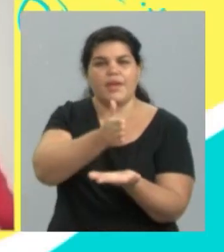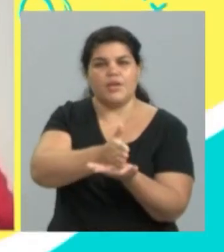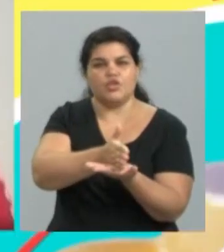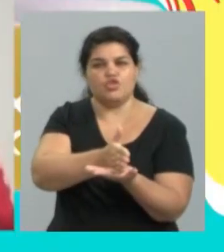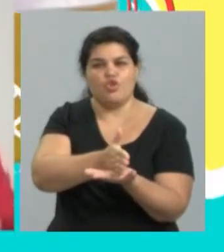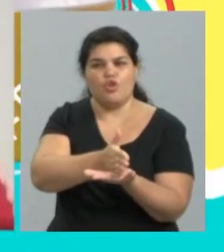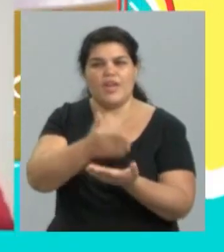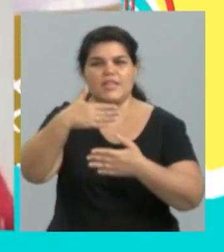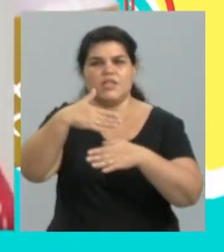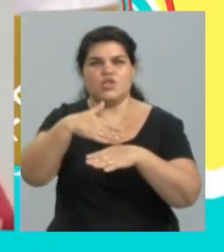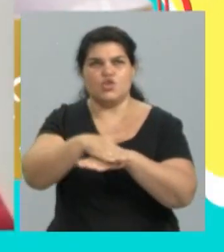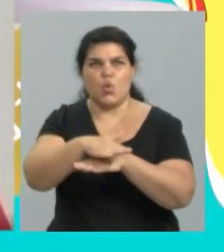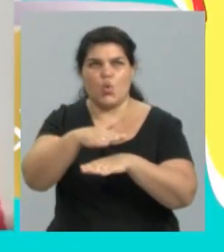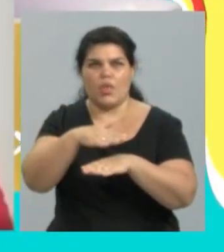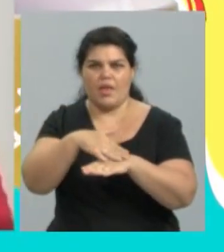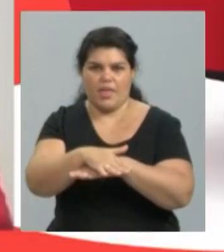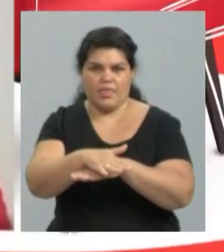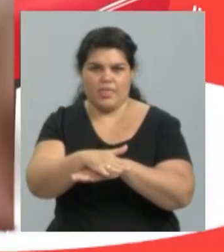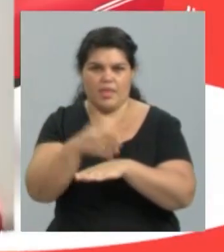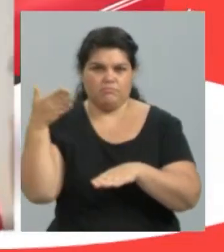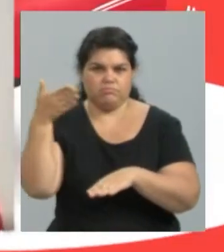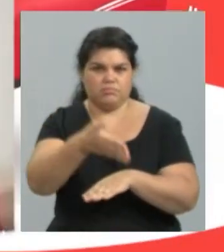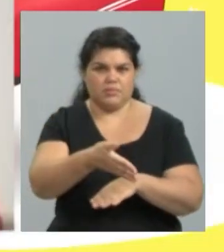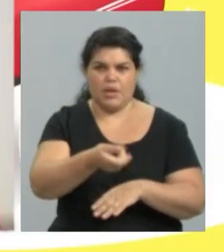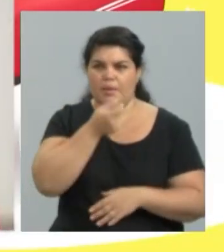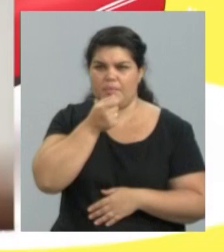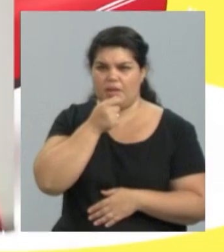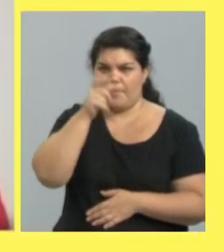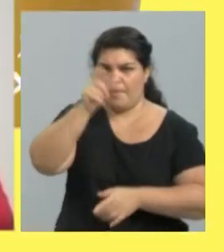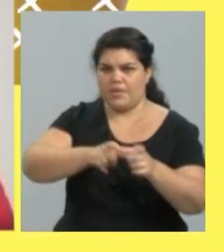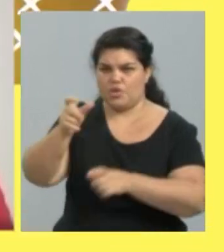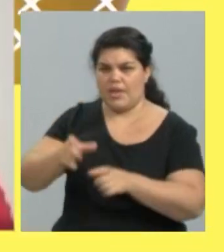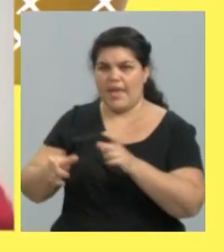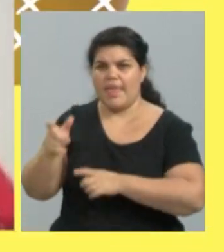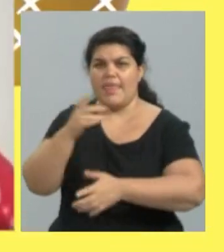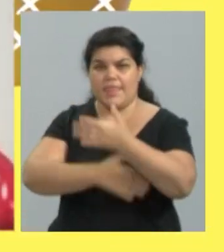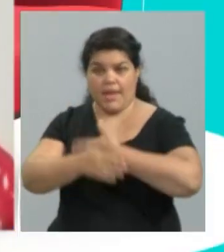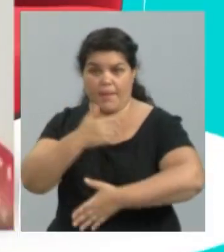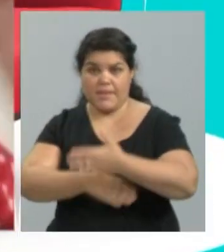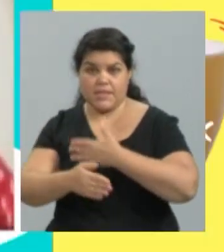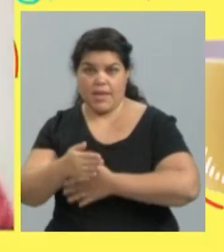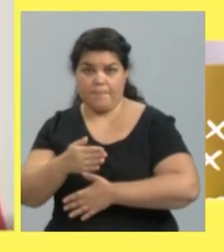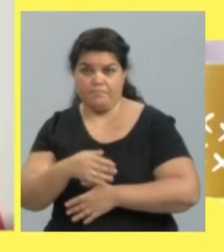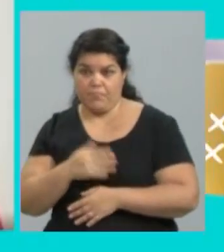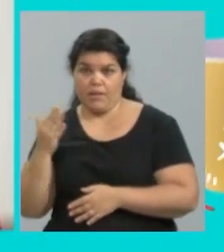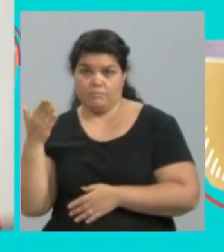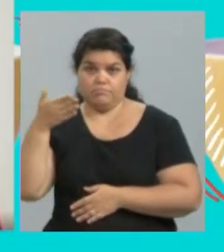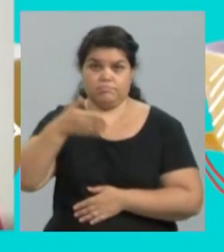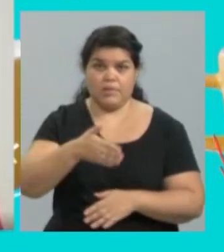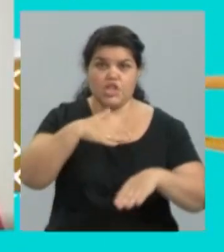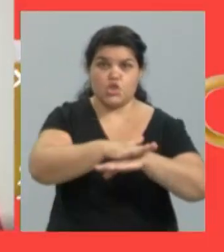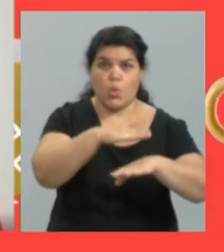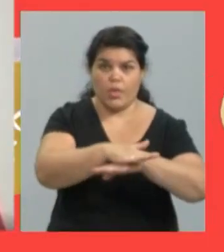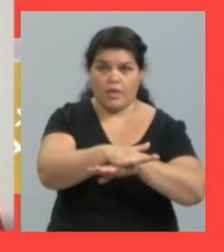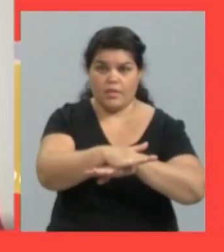por ejemplo. Claro, tal cual. Las personas con discapacidad por ahí se encuentran con un montón de limitaciones en una